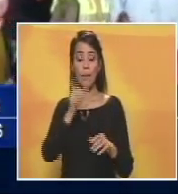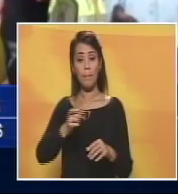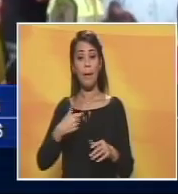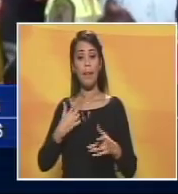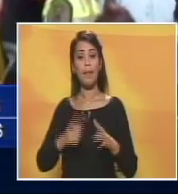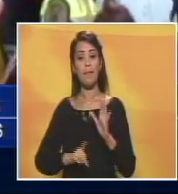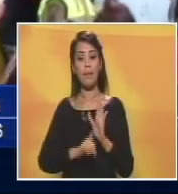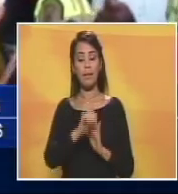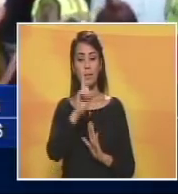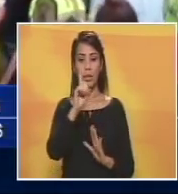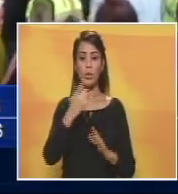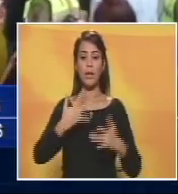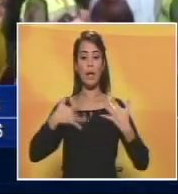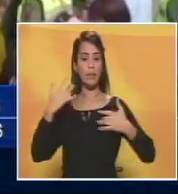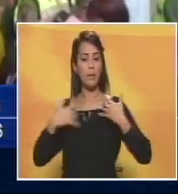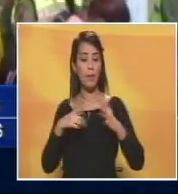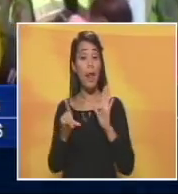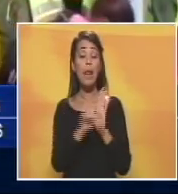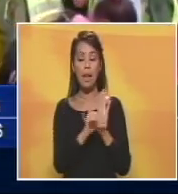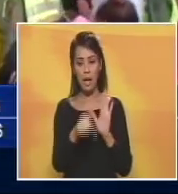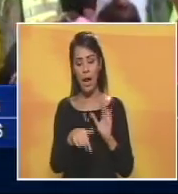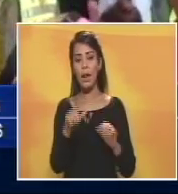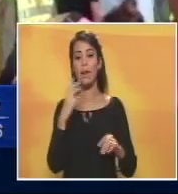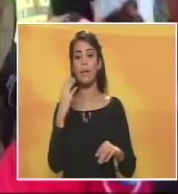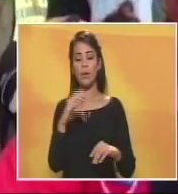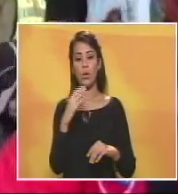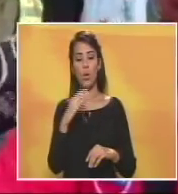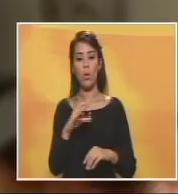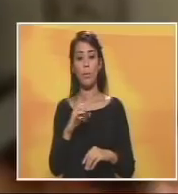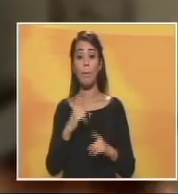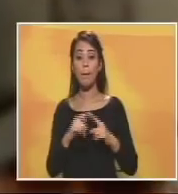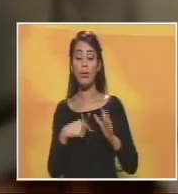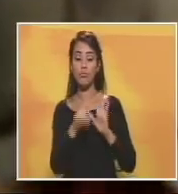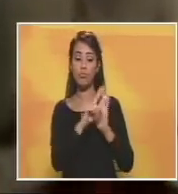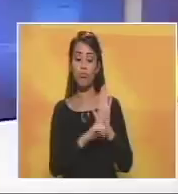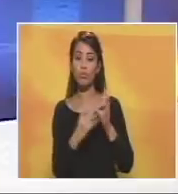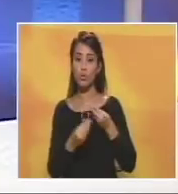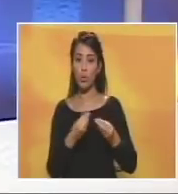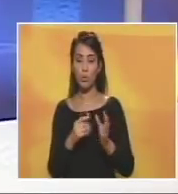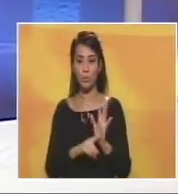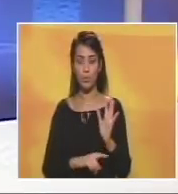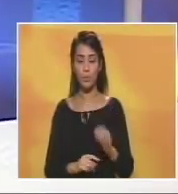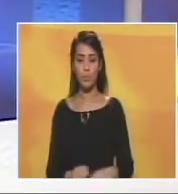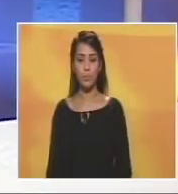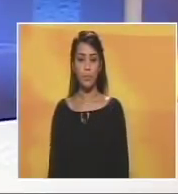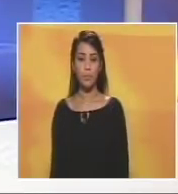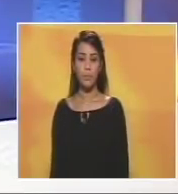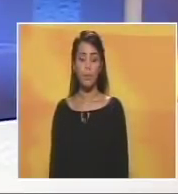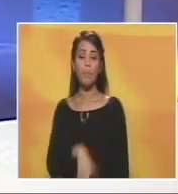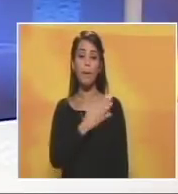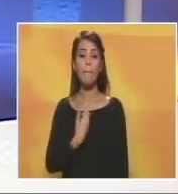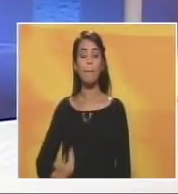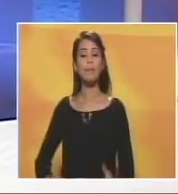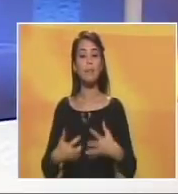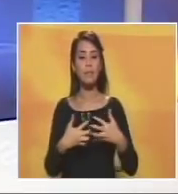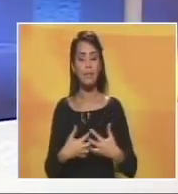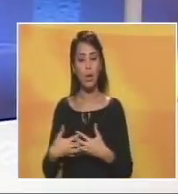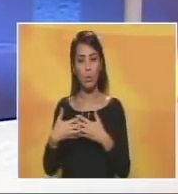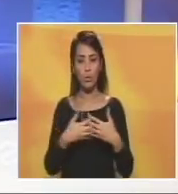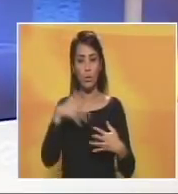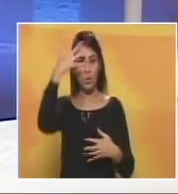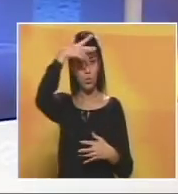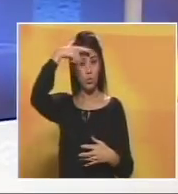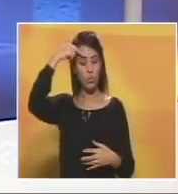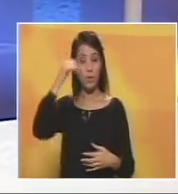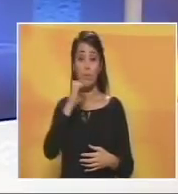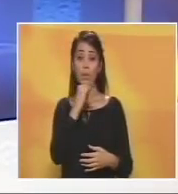tipo de actividad legal en el país vecino, siempre que cumplan con los requisitos. El presidente de Estados Unidos, Donald Trump,